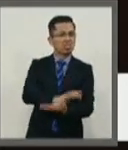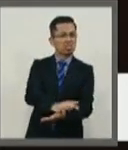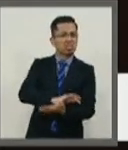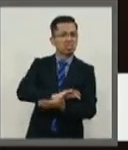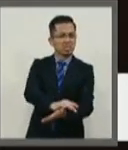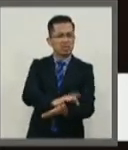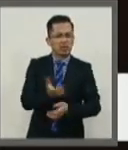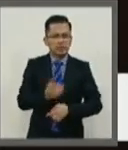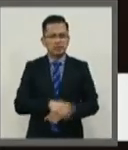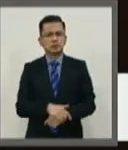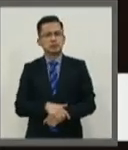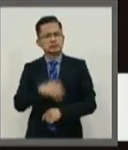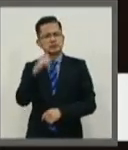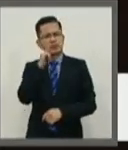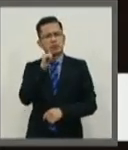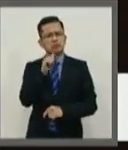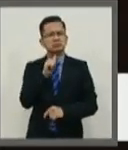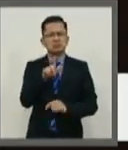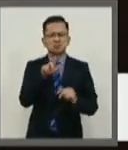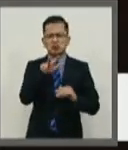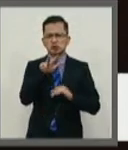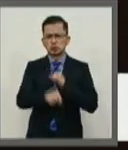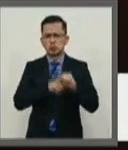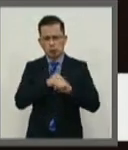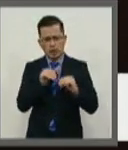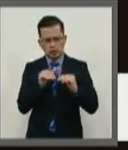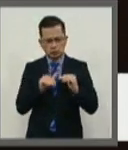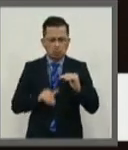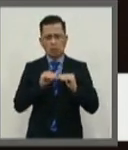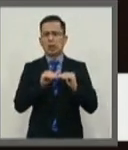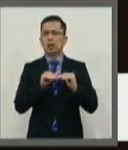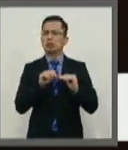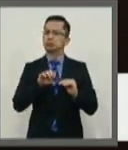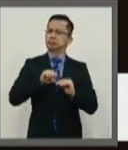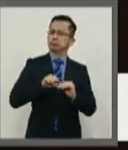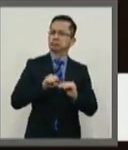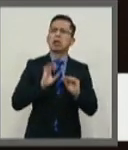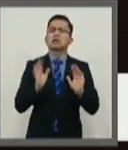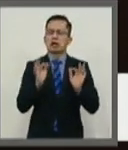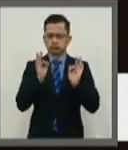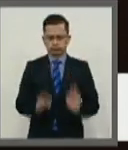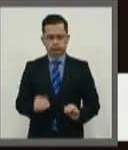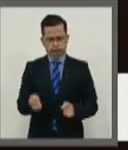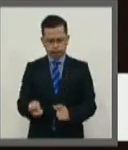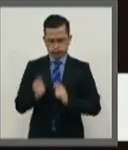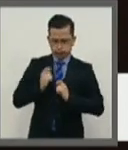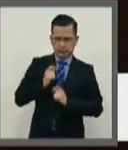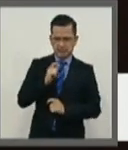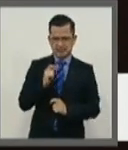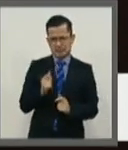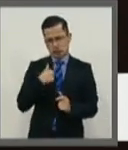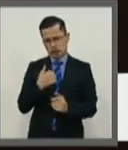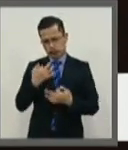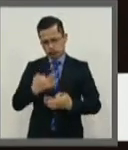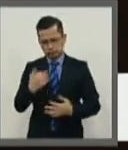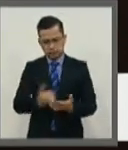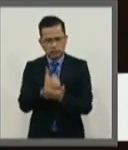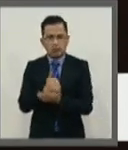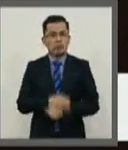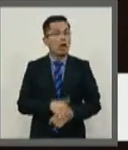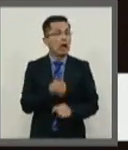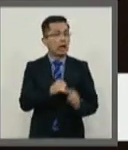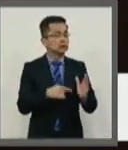alcanza a los 18 años, tal como lo señala la fracción primera del artículo 34 de la Constitución Política de